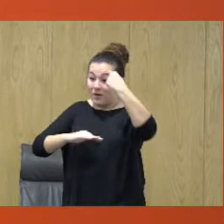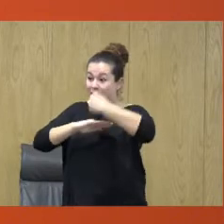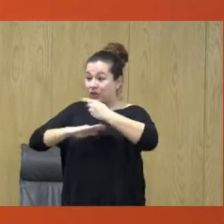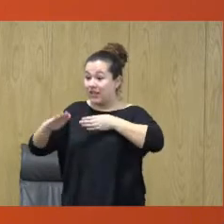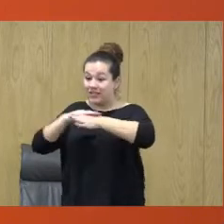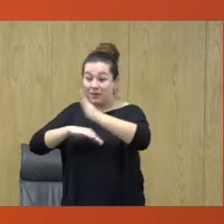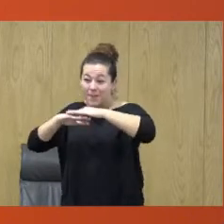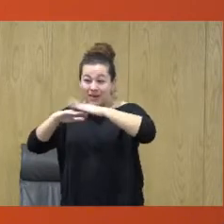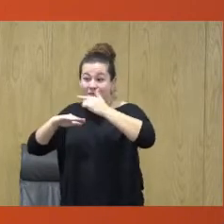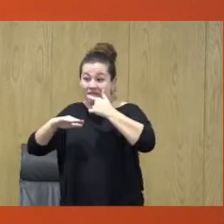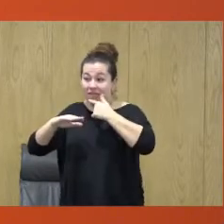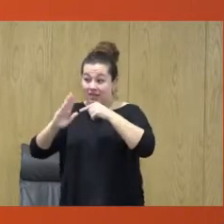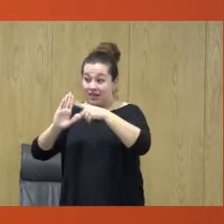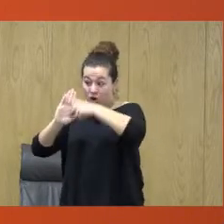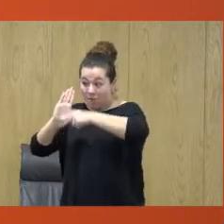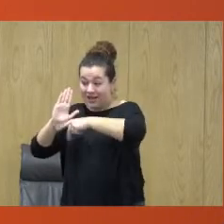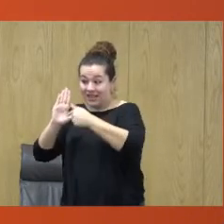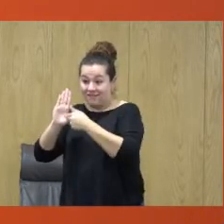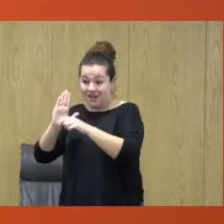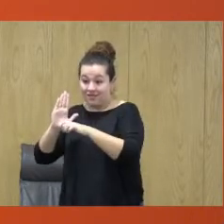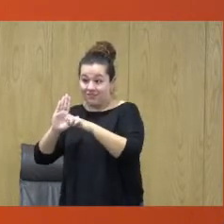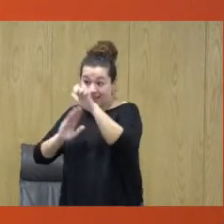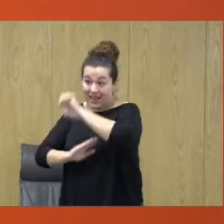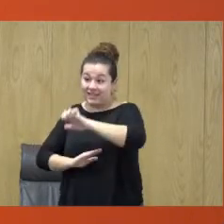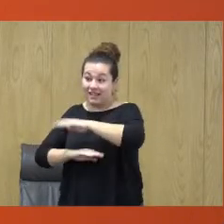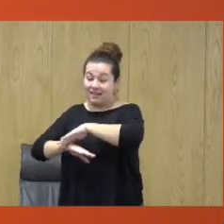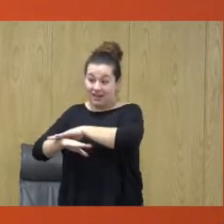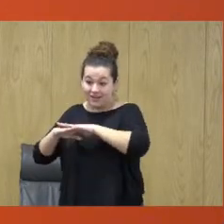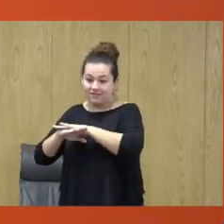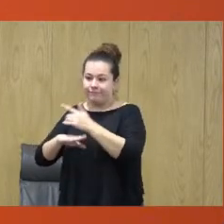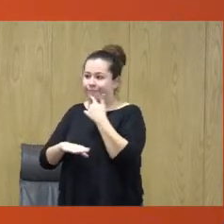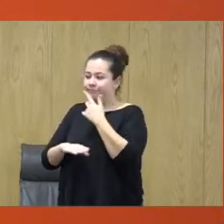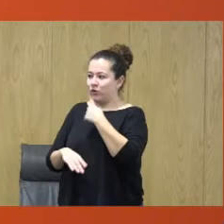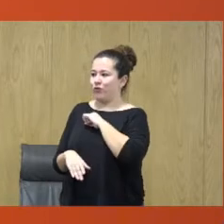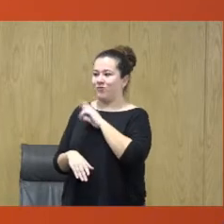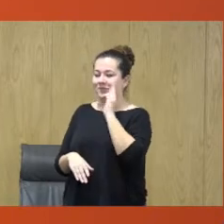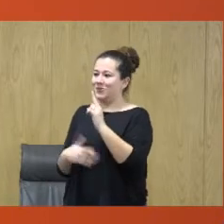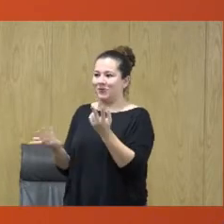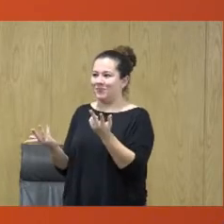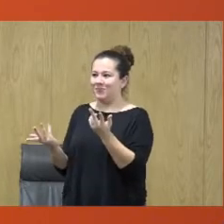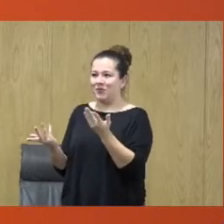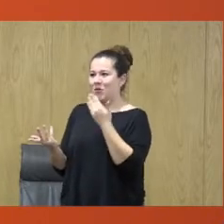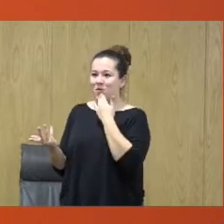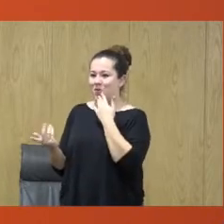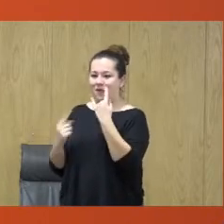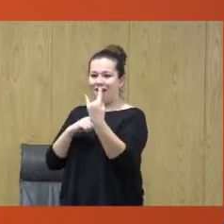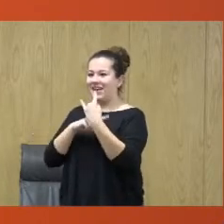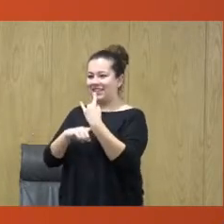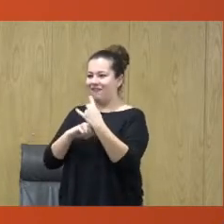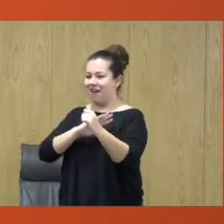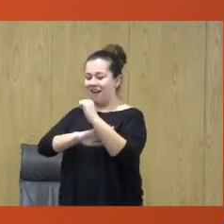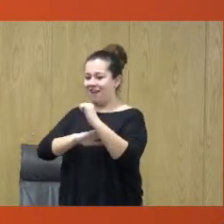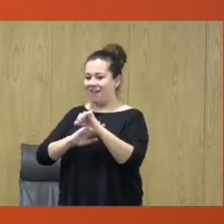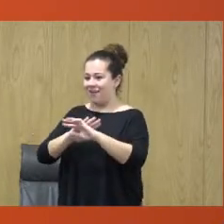están recogidas en esa normativa estatal, pues hemos visto como una especie de estafa colectiva que no se han cumplido,